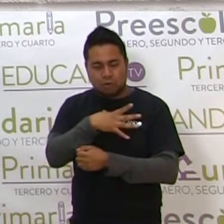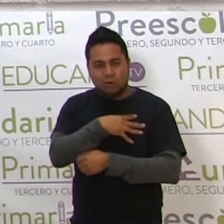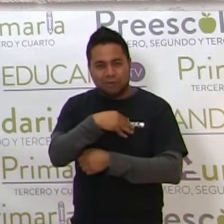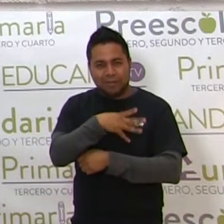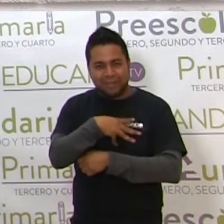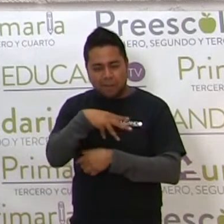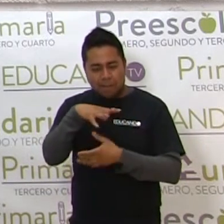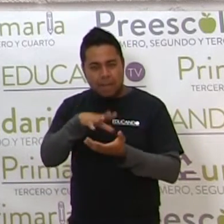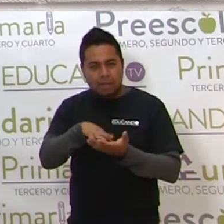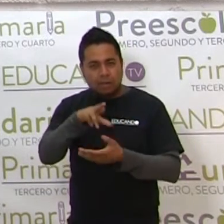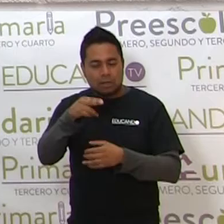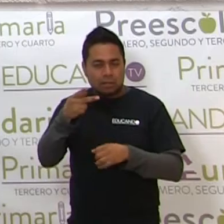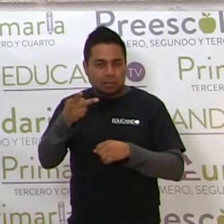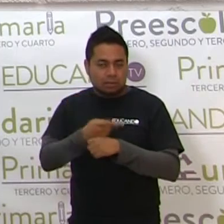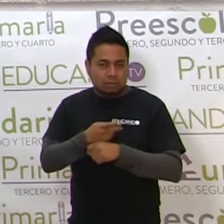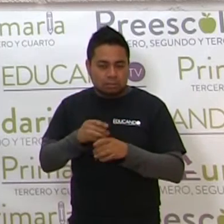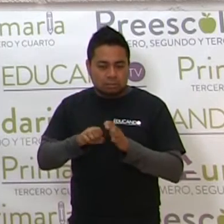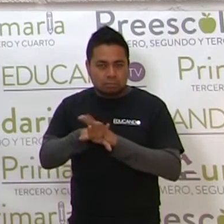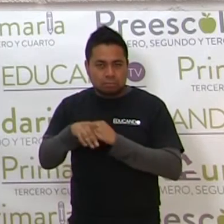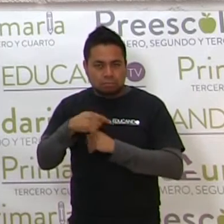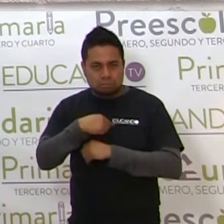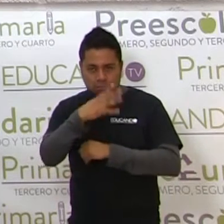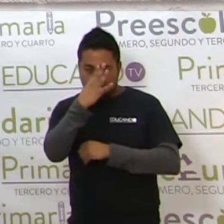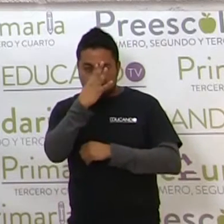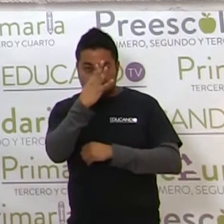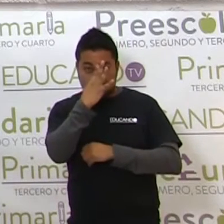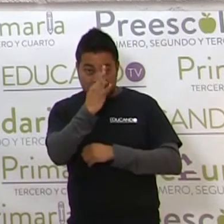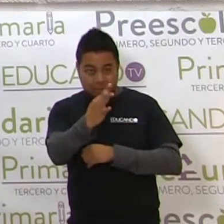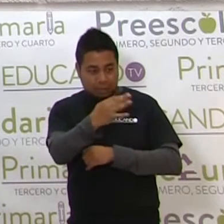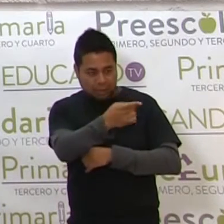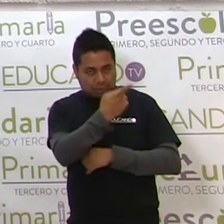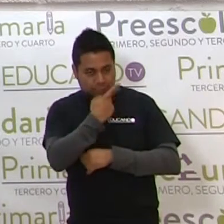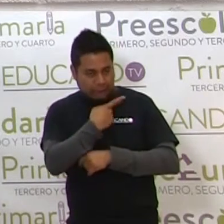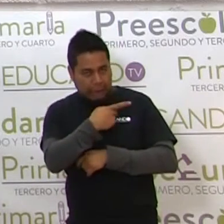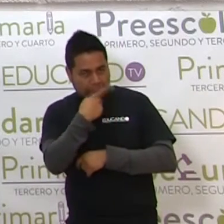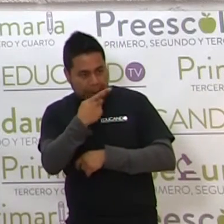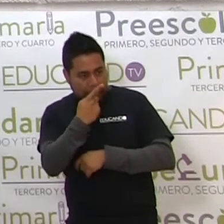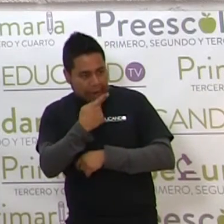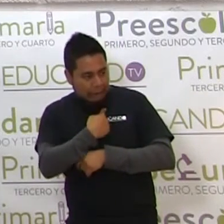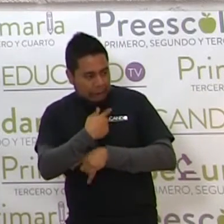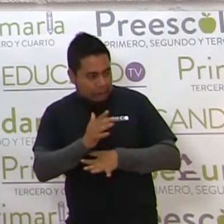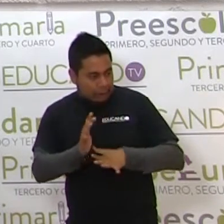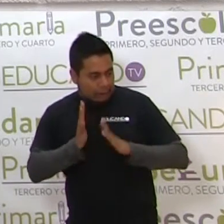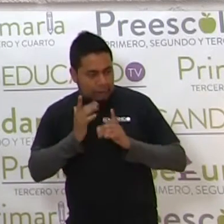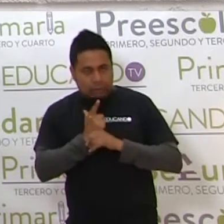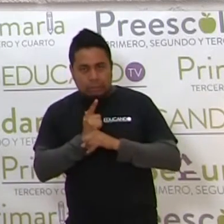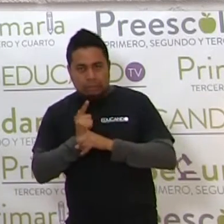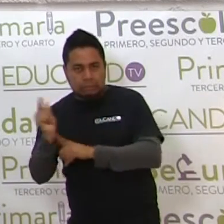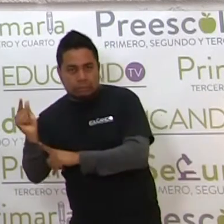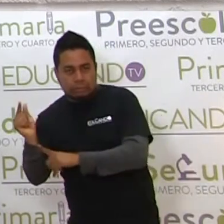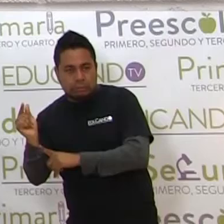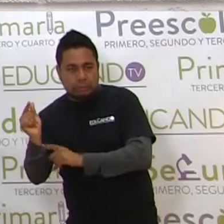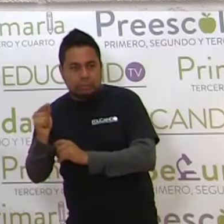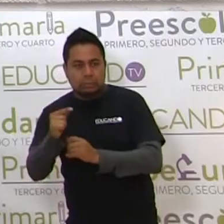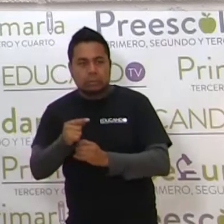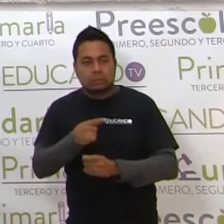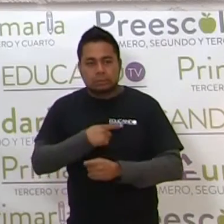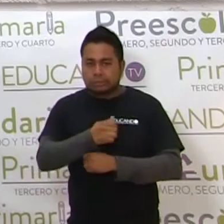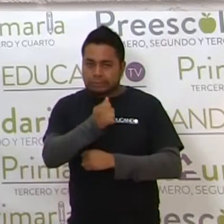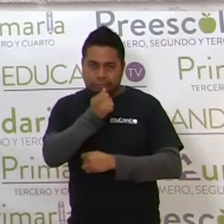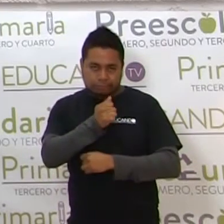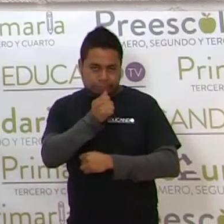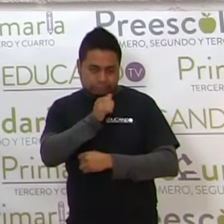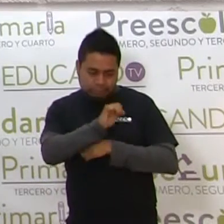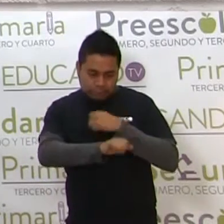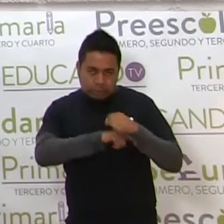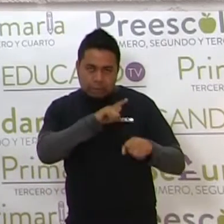mayor Claro que si a mí me habla una zorra Yo sí saldría corriendo porque pues todavía no he conocido a ningún animal que hable a mí sí